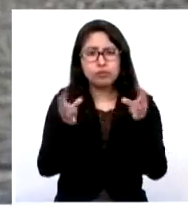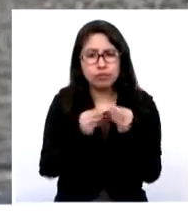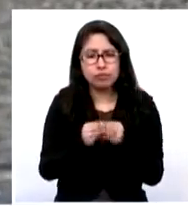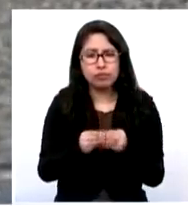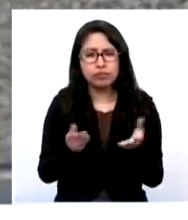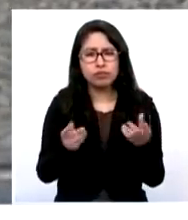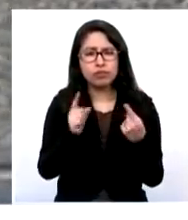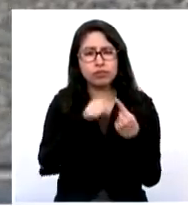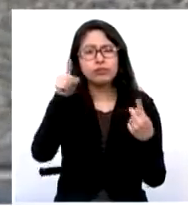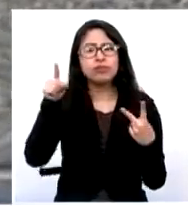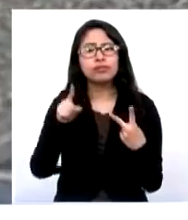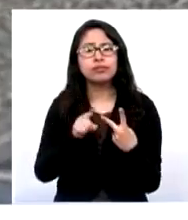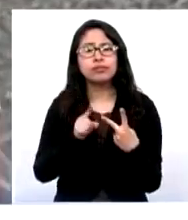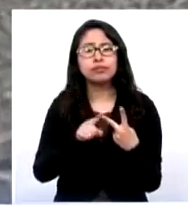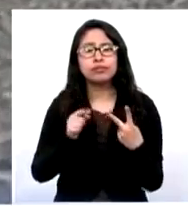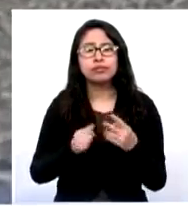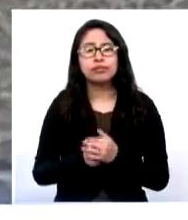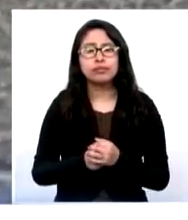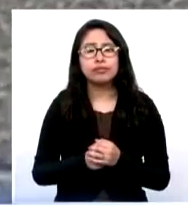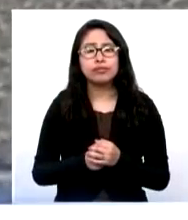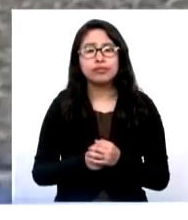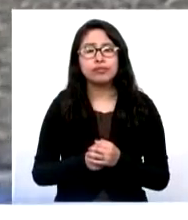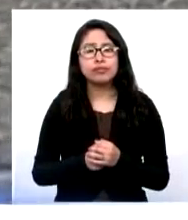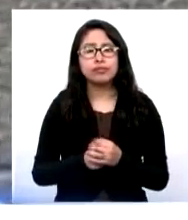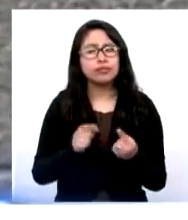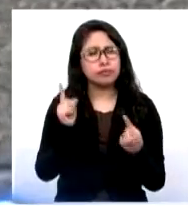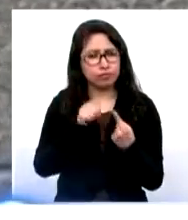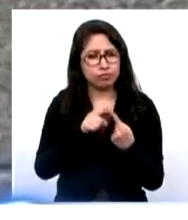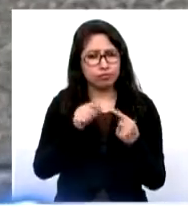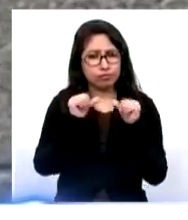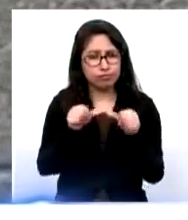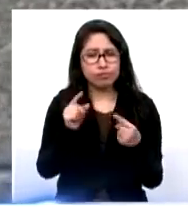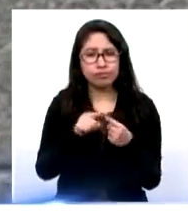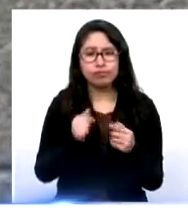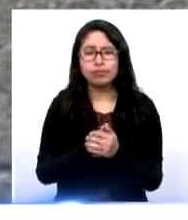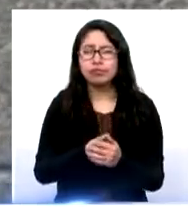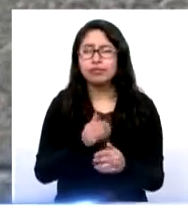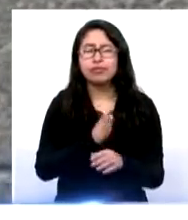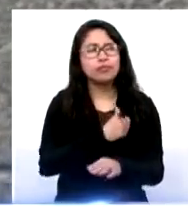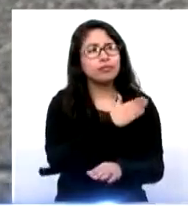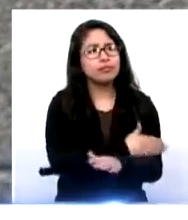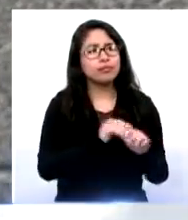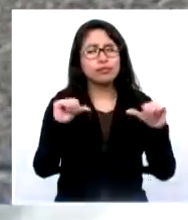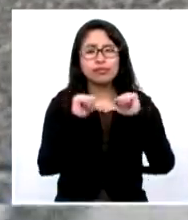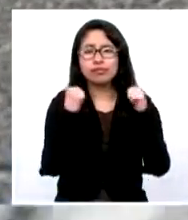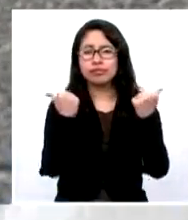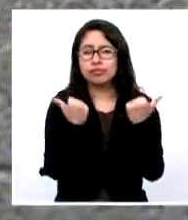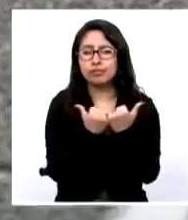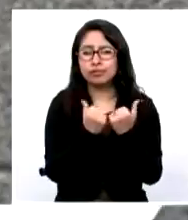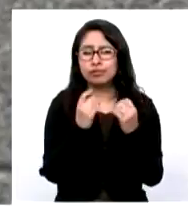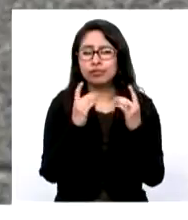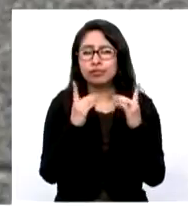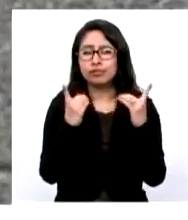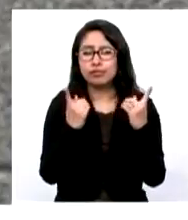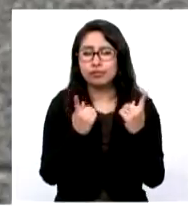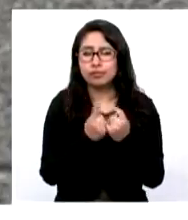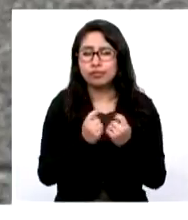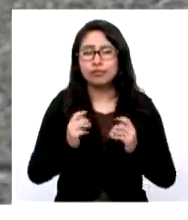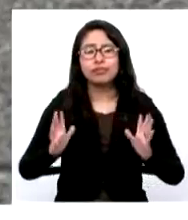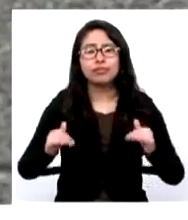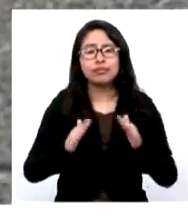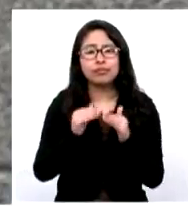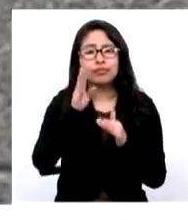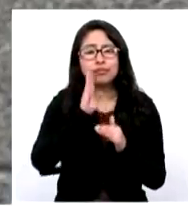este tema? Tomando en cuenta el antecedente que hubo en la Asamblea Departamental de La Paz en el aniversario de este